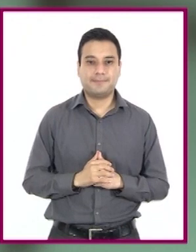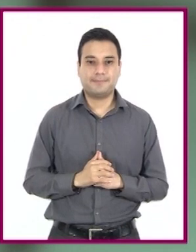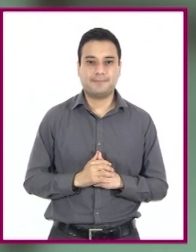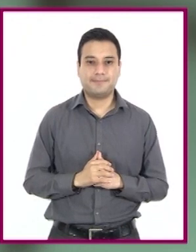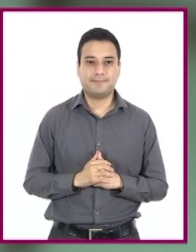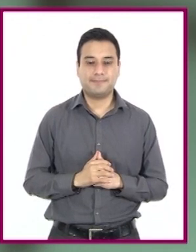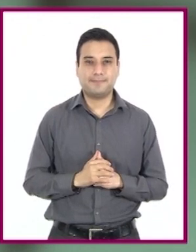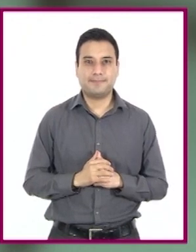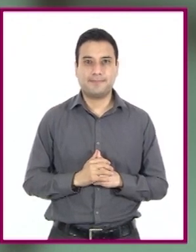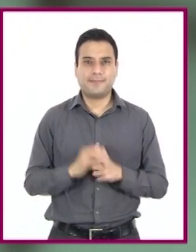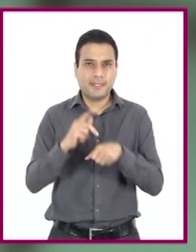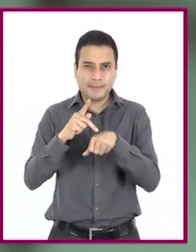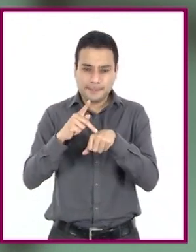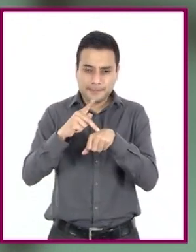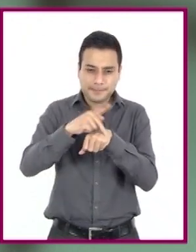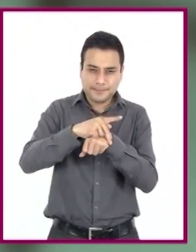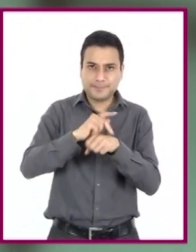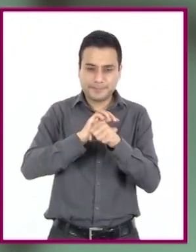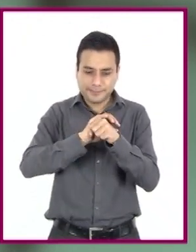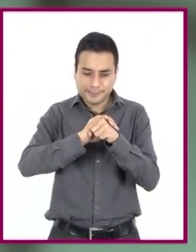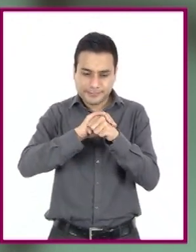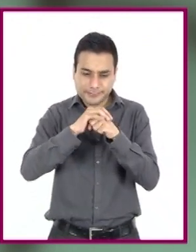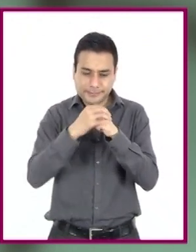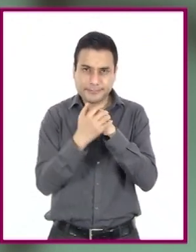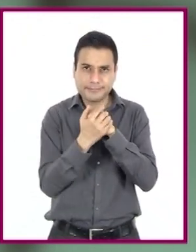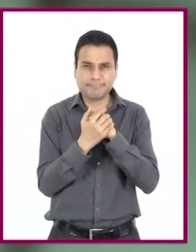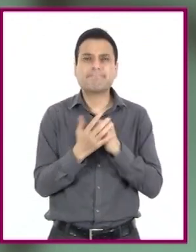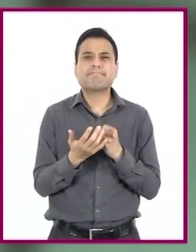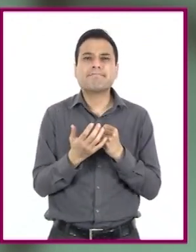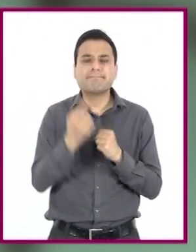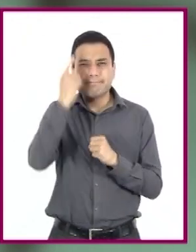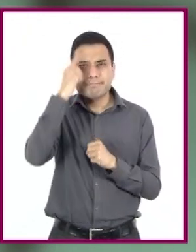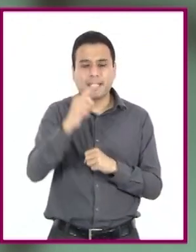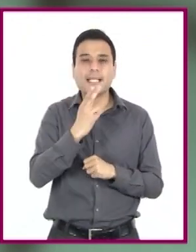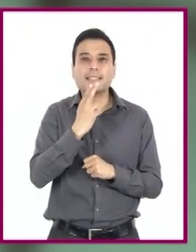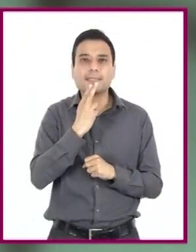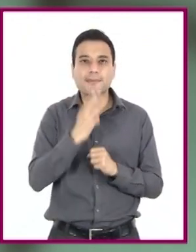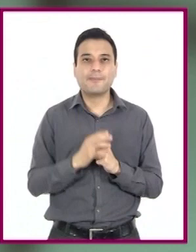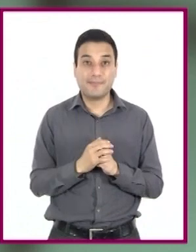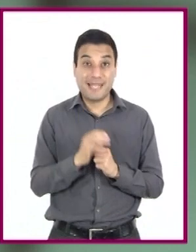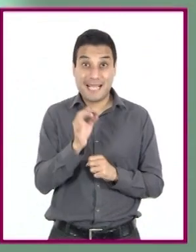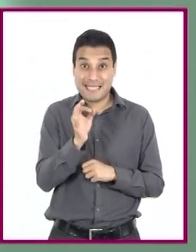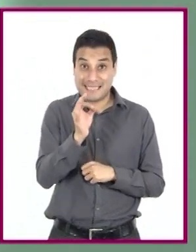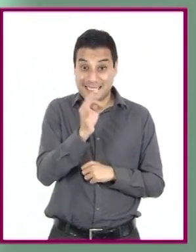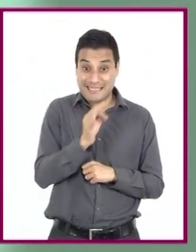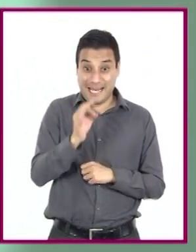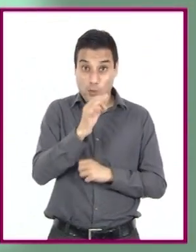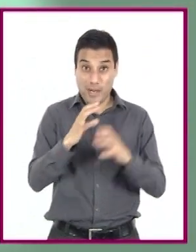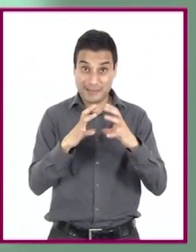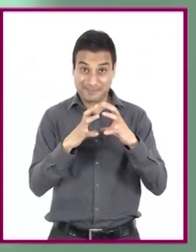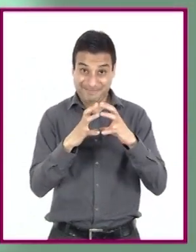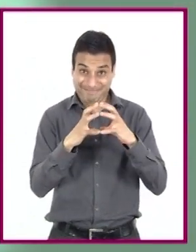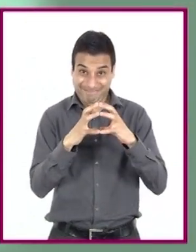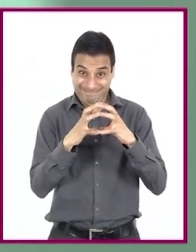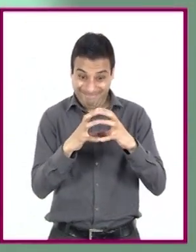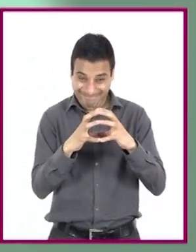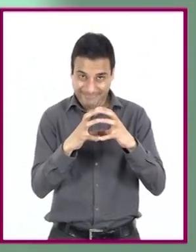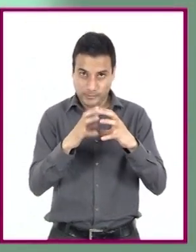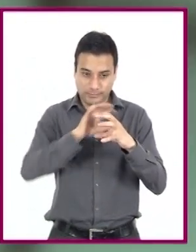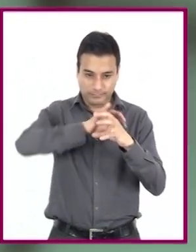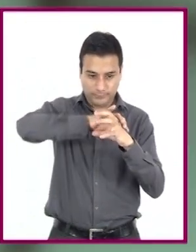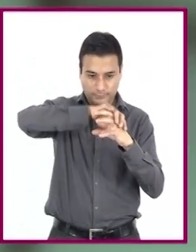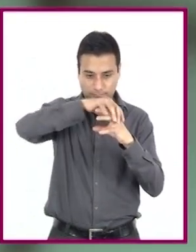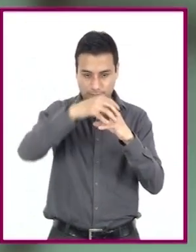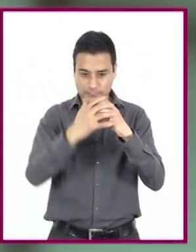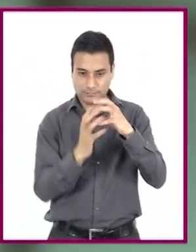La membrana celular es una estructura que delimita la célula del medio y participa en las importantes